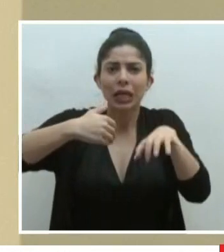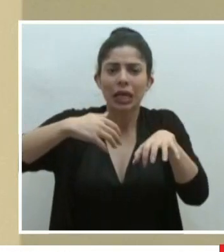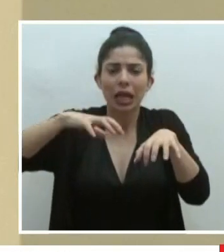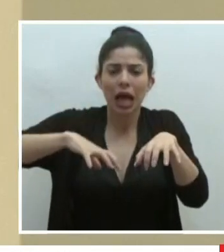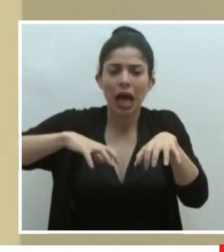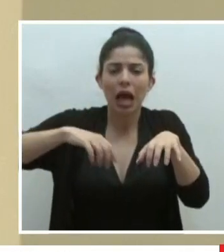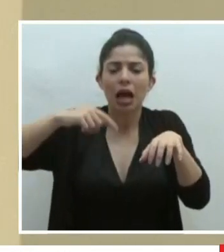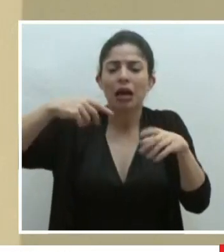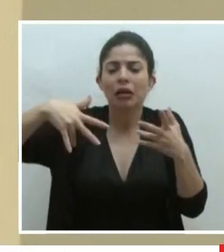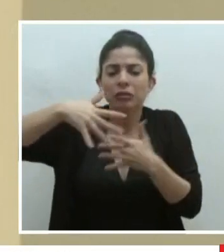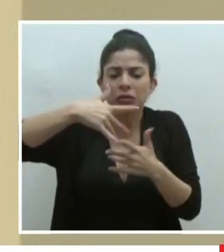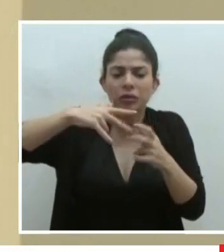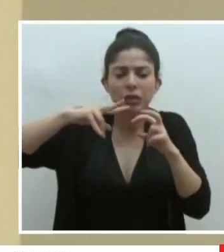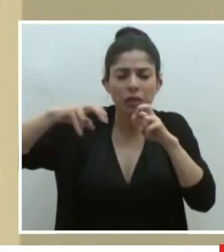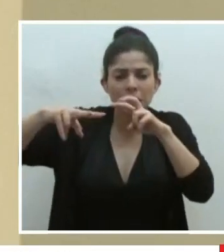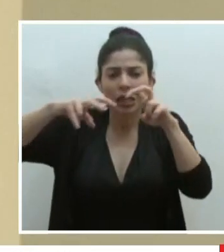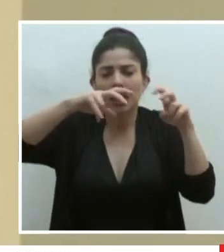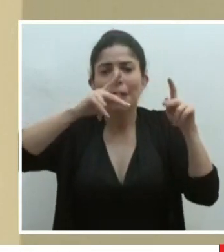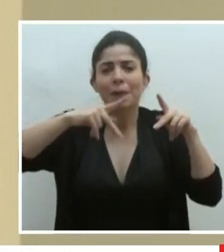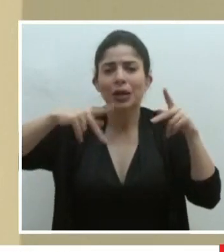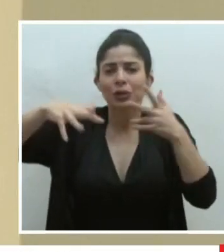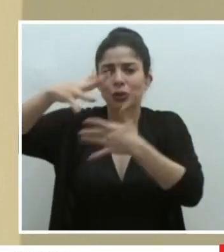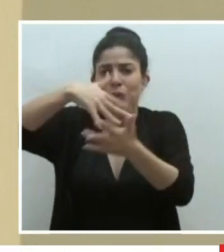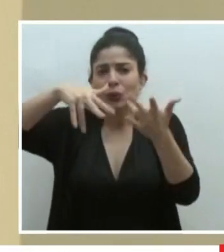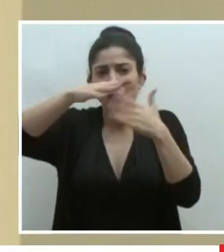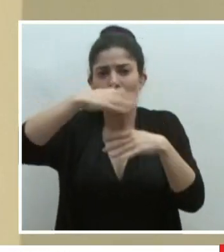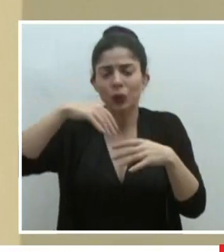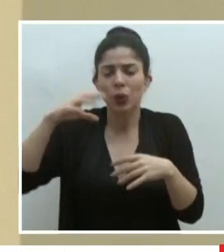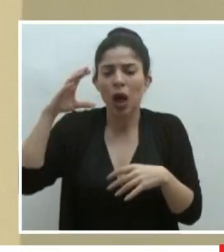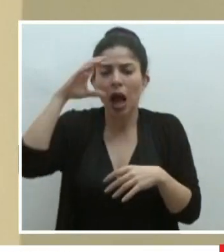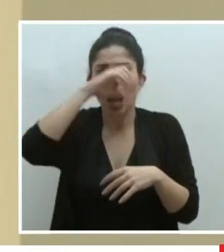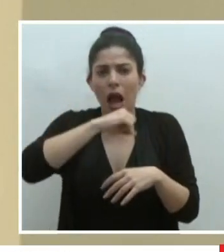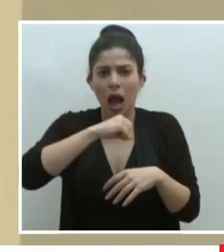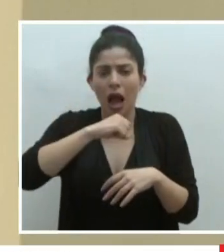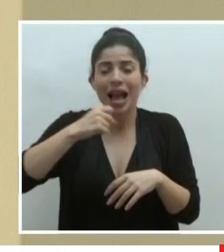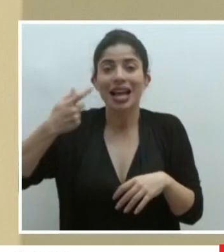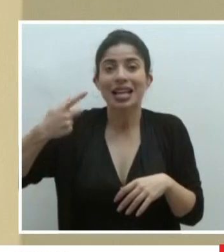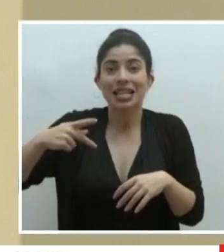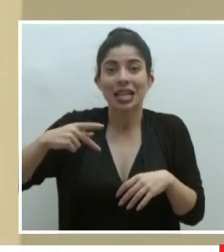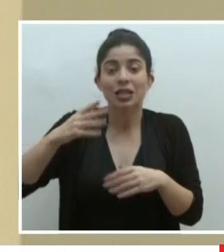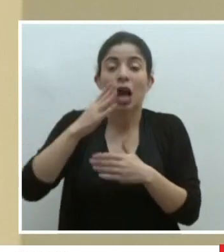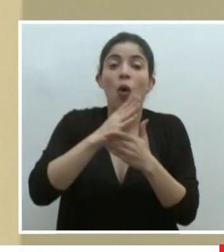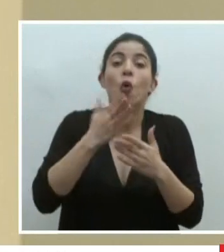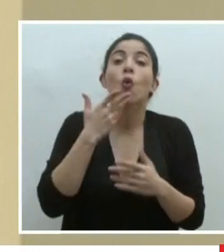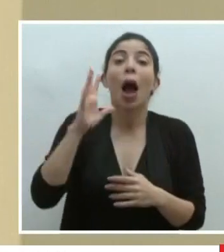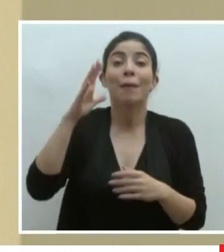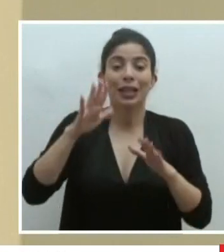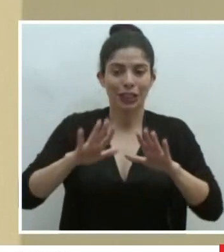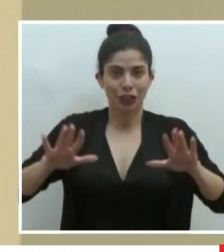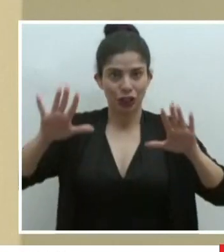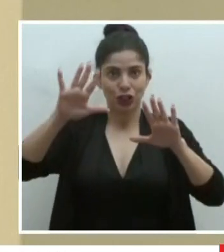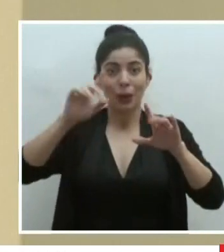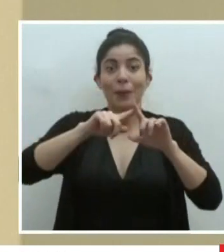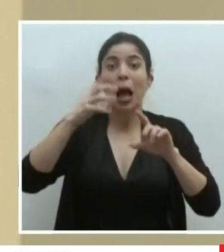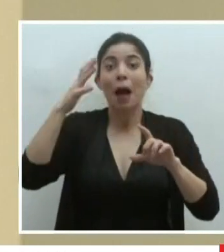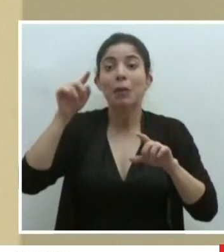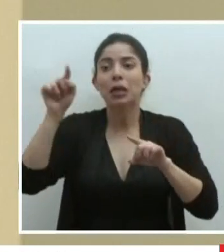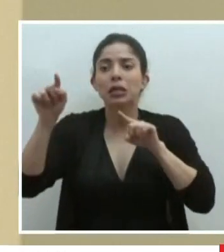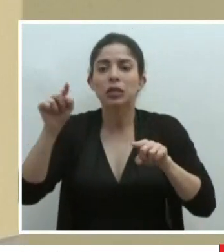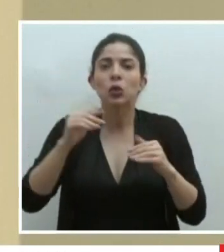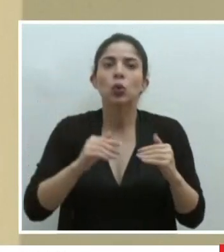y el flujo y un análisis de flujo de movilización hemos constatado que el riesgo es aumentado. Esos distritos